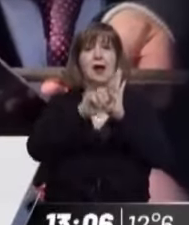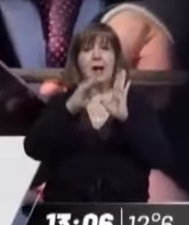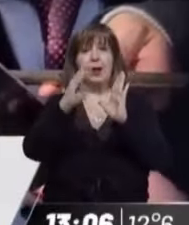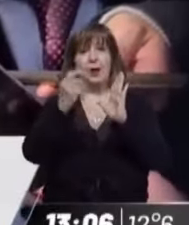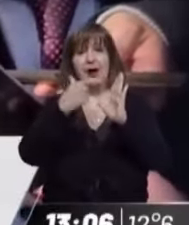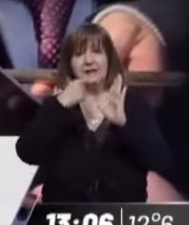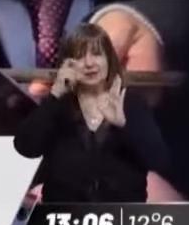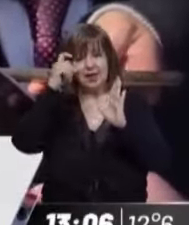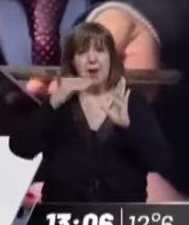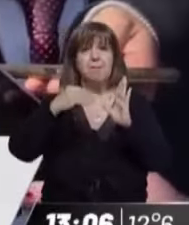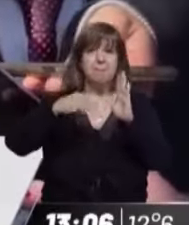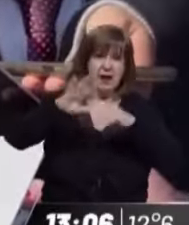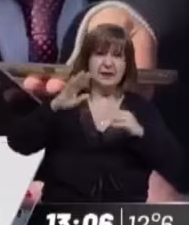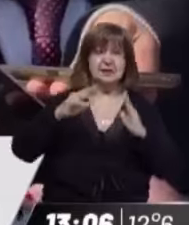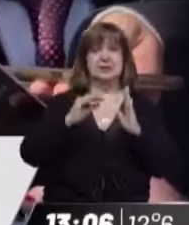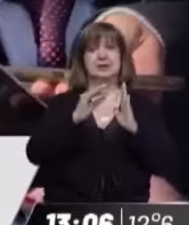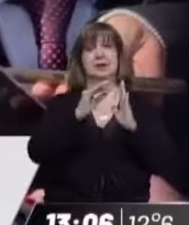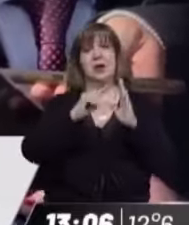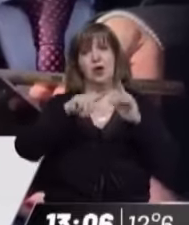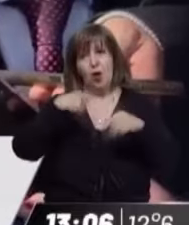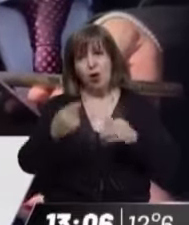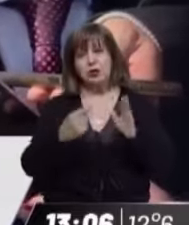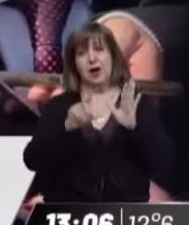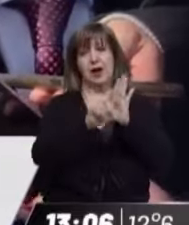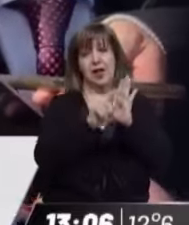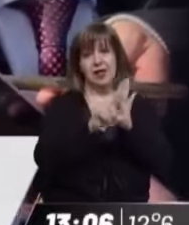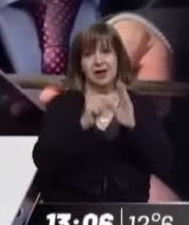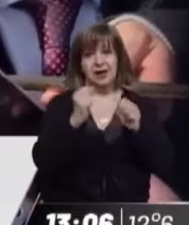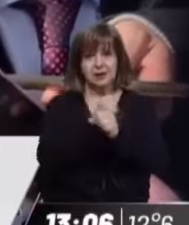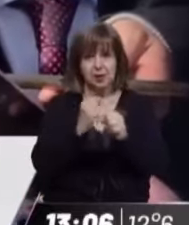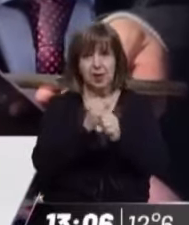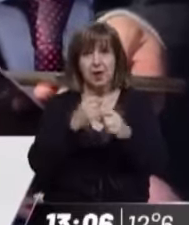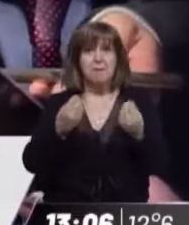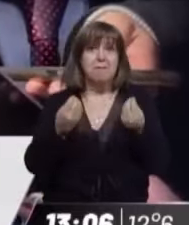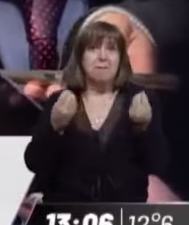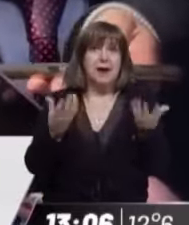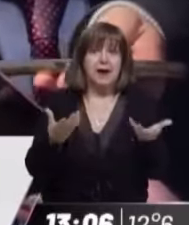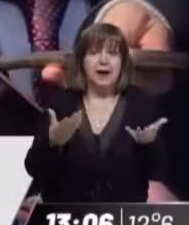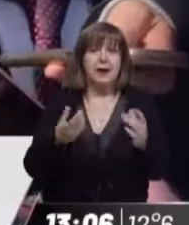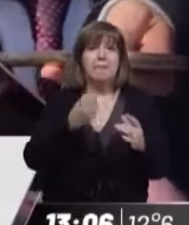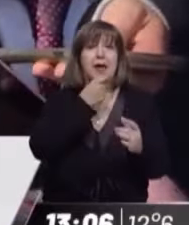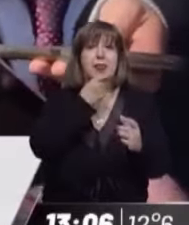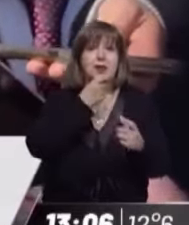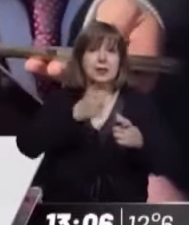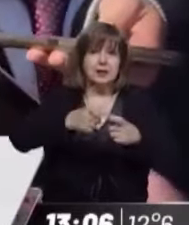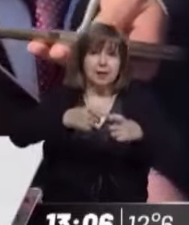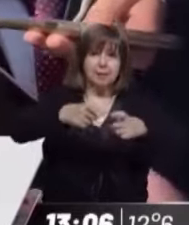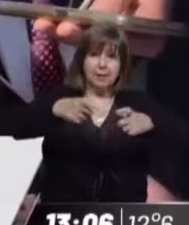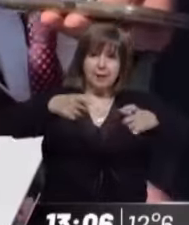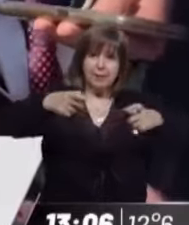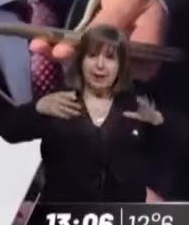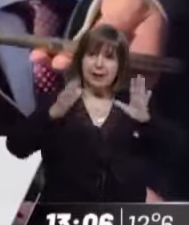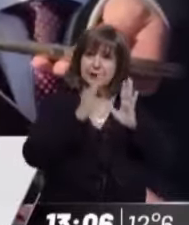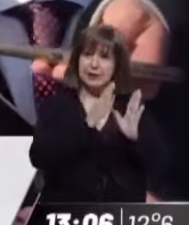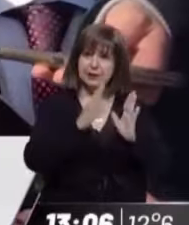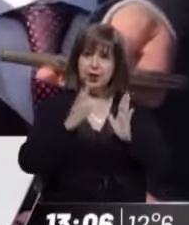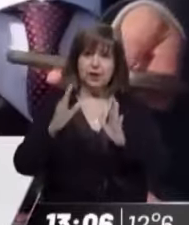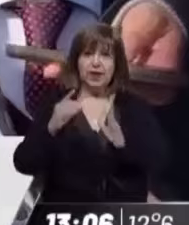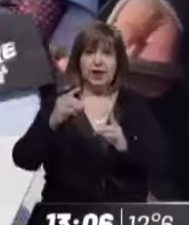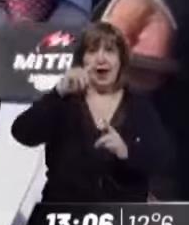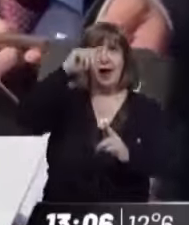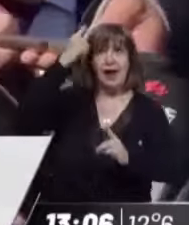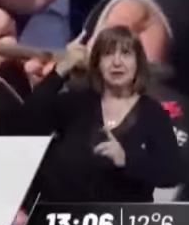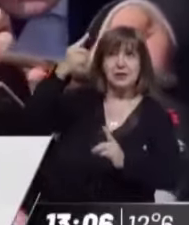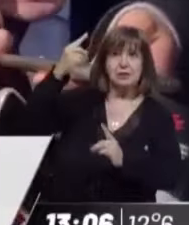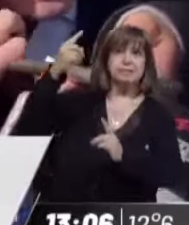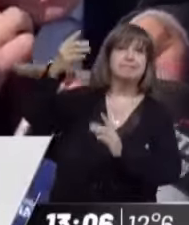economía, porque nuestras provincias pueden tener mucho crecimiento si se ordena la macro nacional. Así ¿Cuál que es la